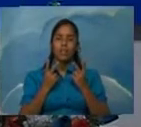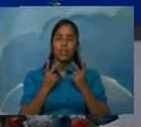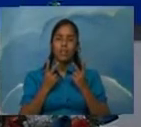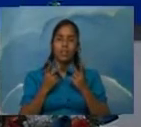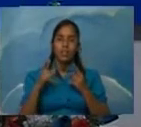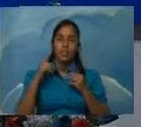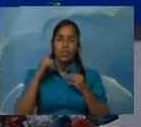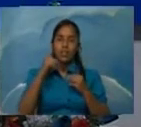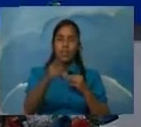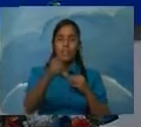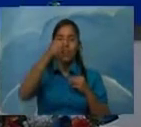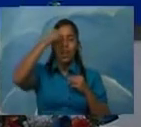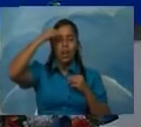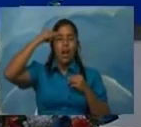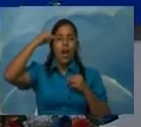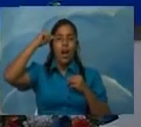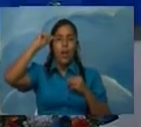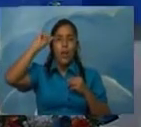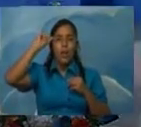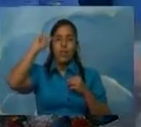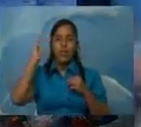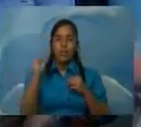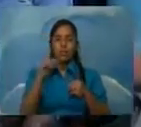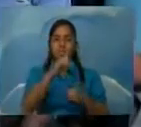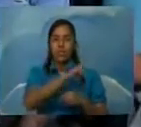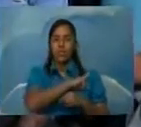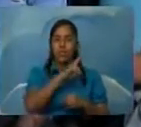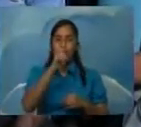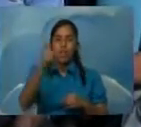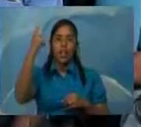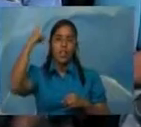Te acuerdes. Te acuerdes.